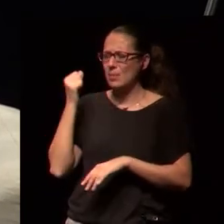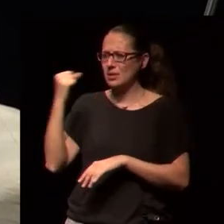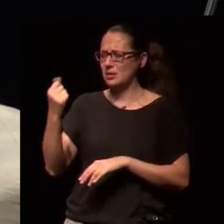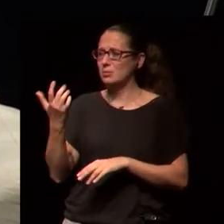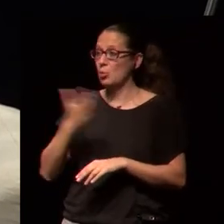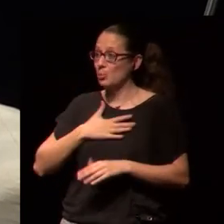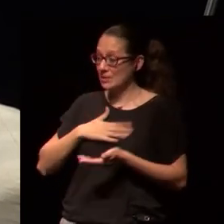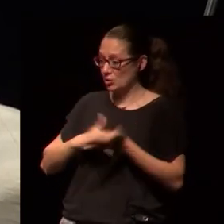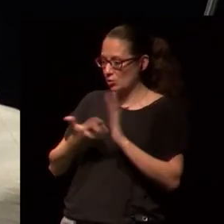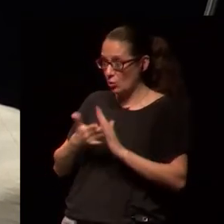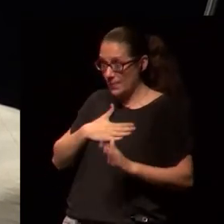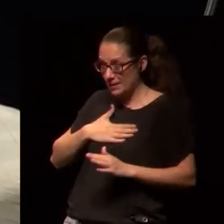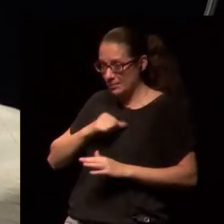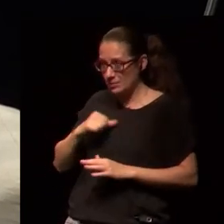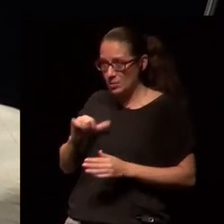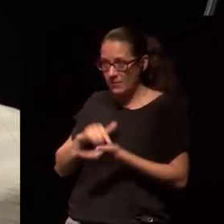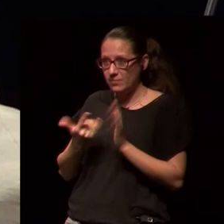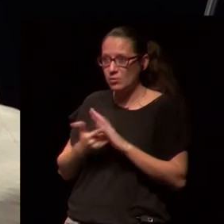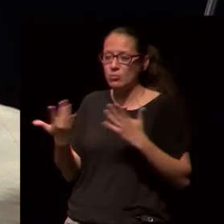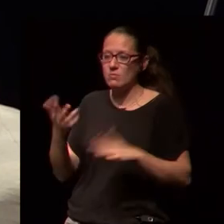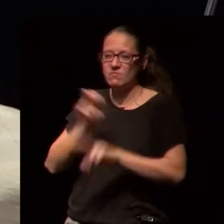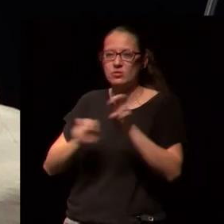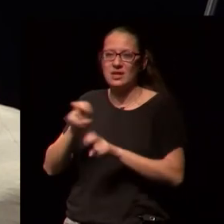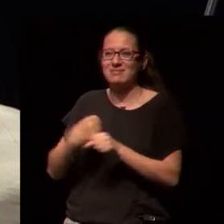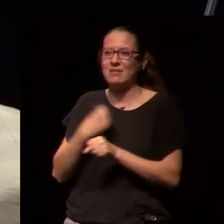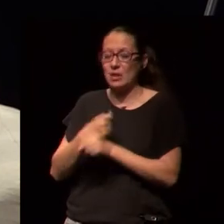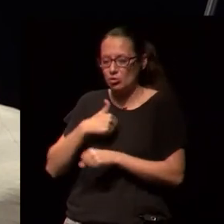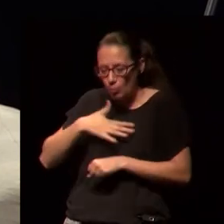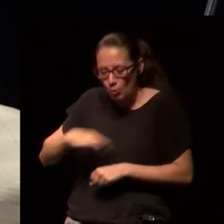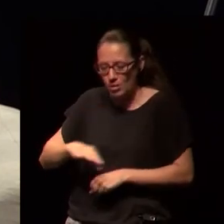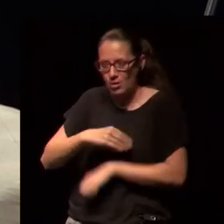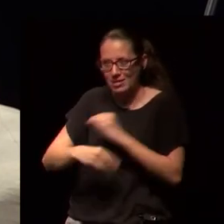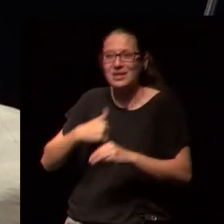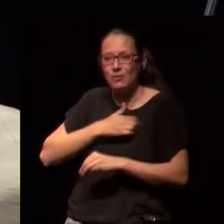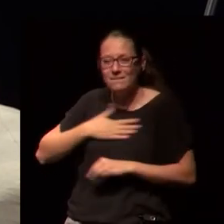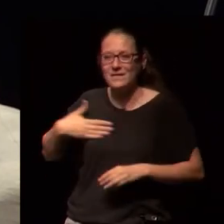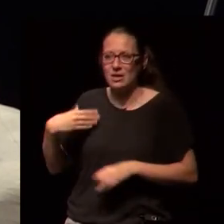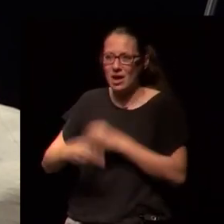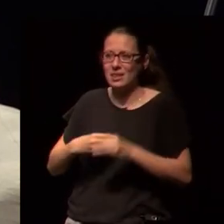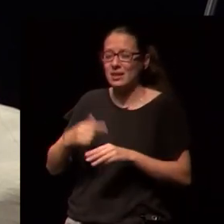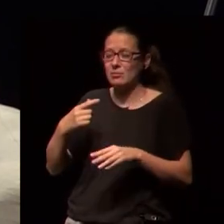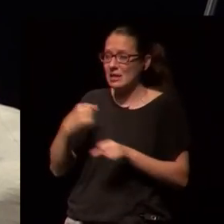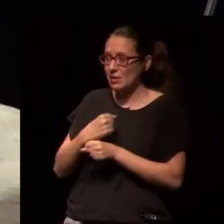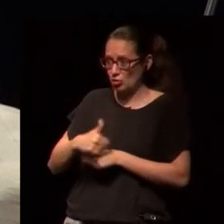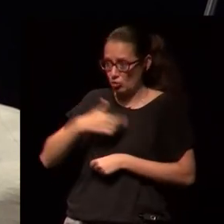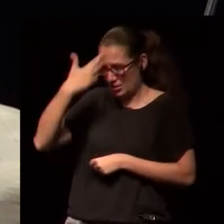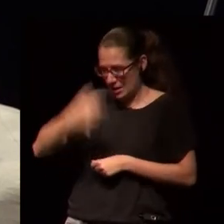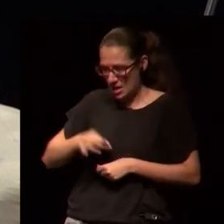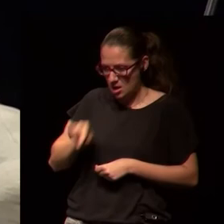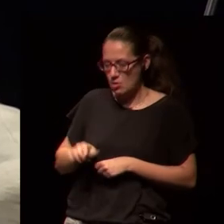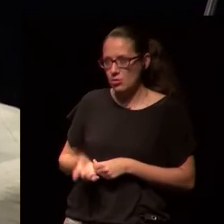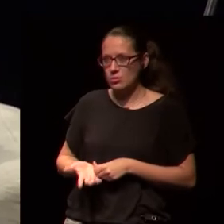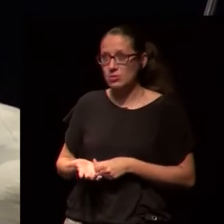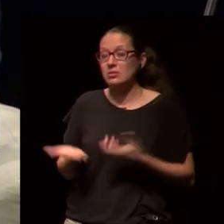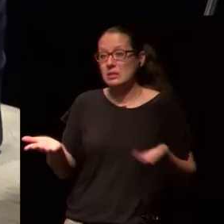mía, es buscar el trabajo que yo puedo hacer y quiero hacer y en el que creo. Pero también